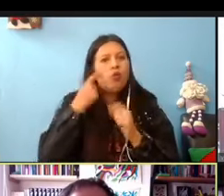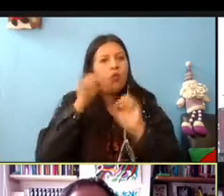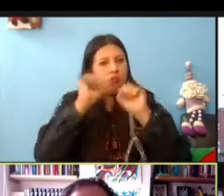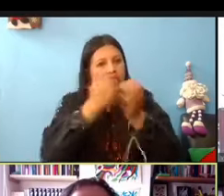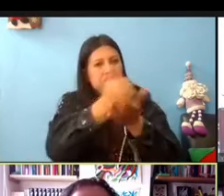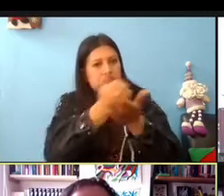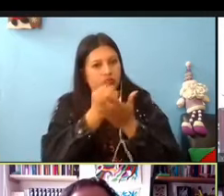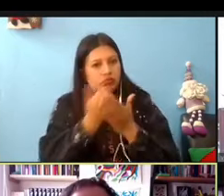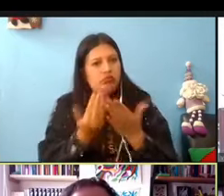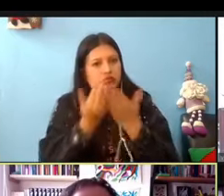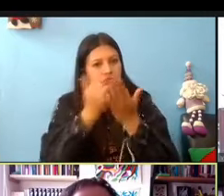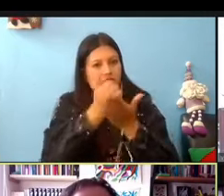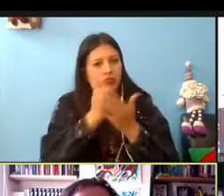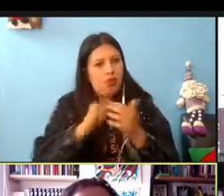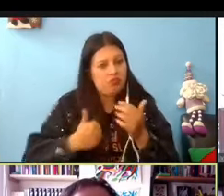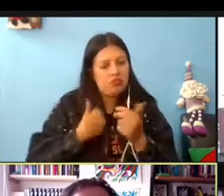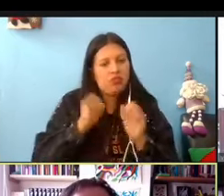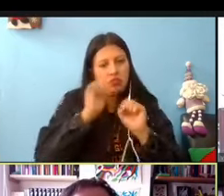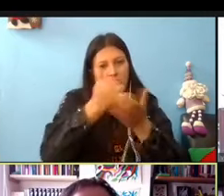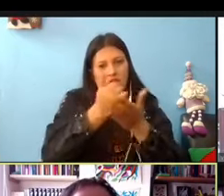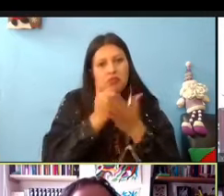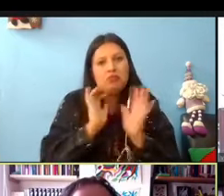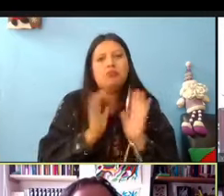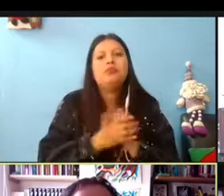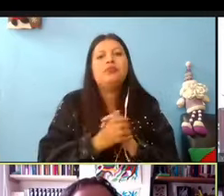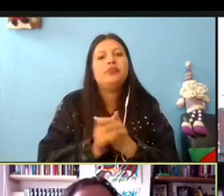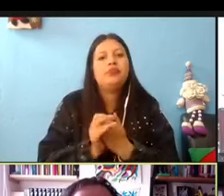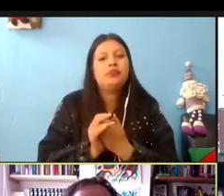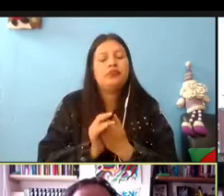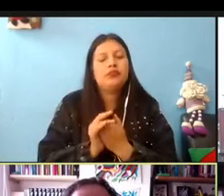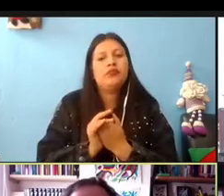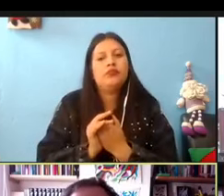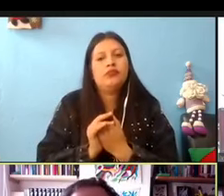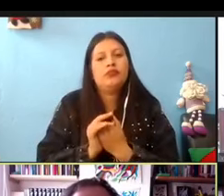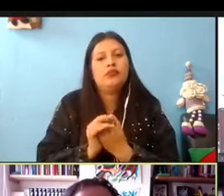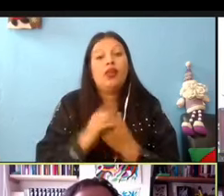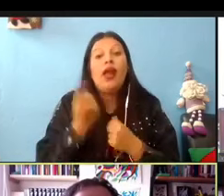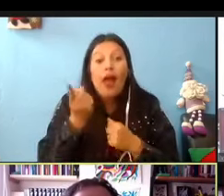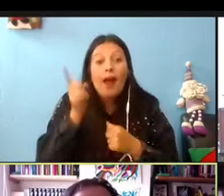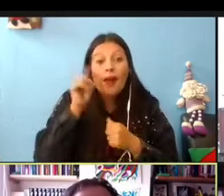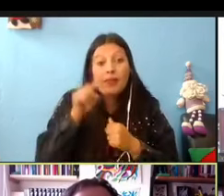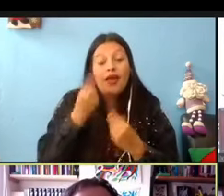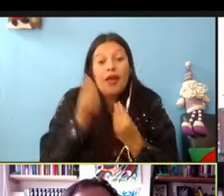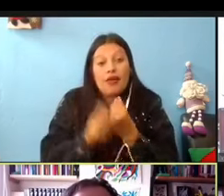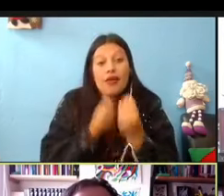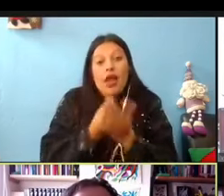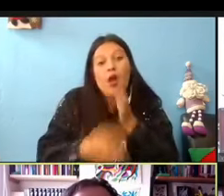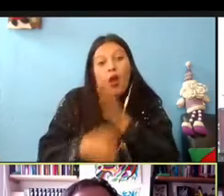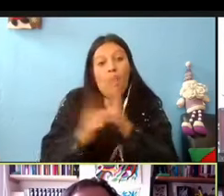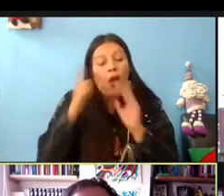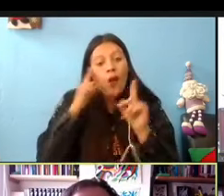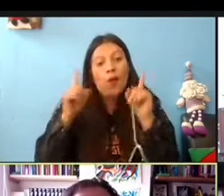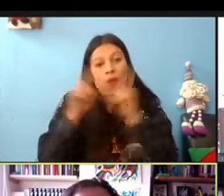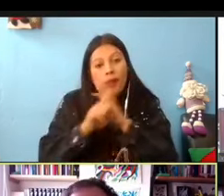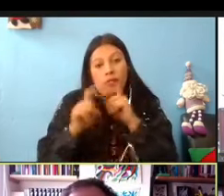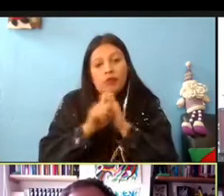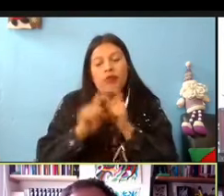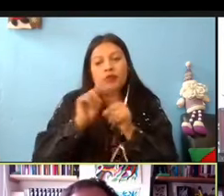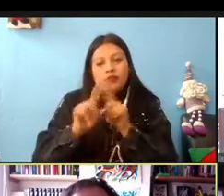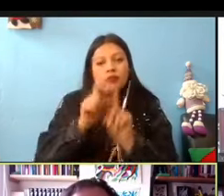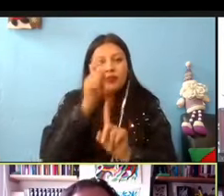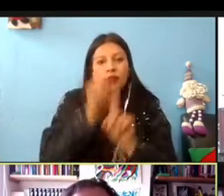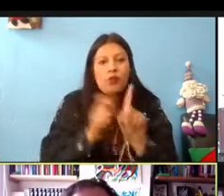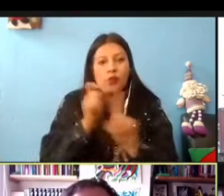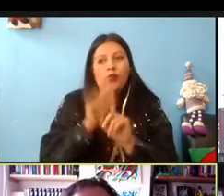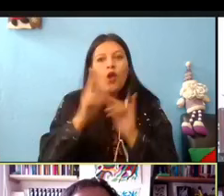muy importante de aprovechar, lo multimedial. También estaremos pensando en varias personas